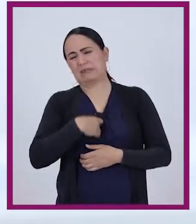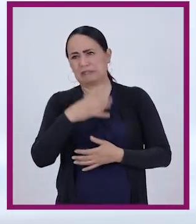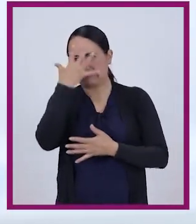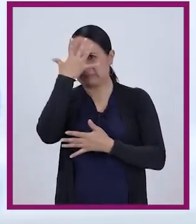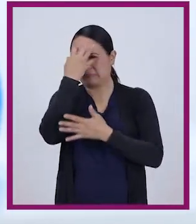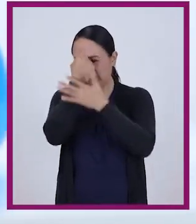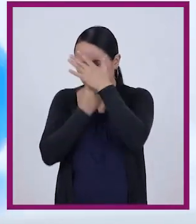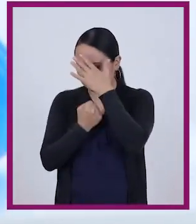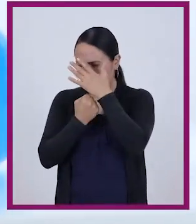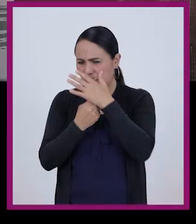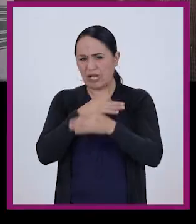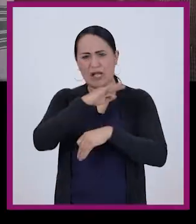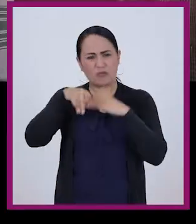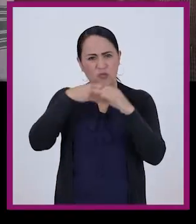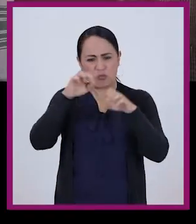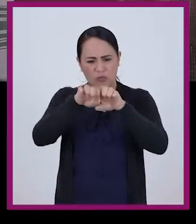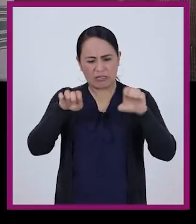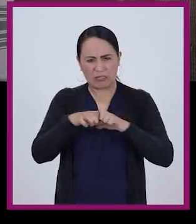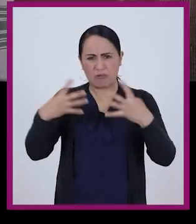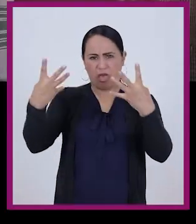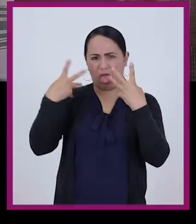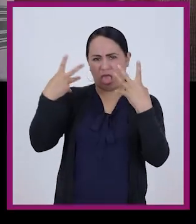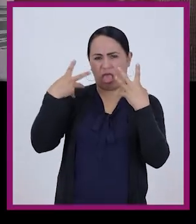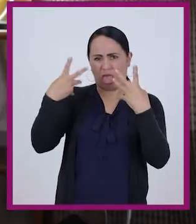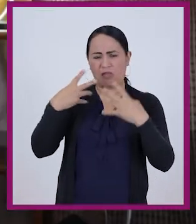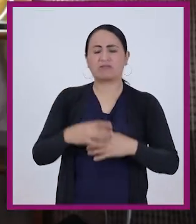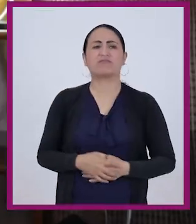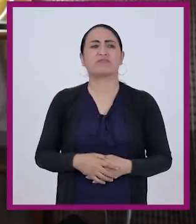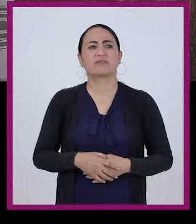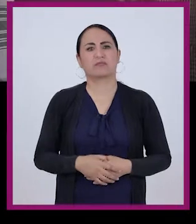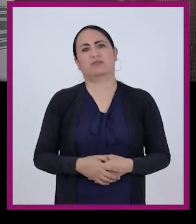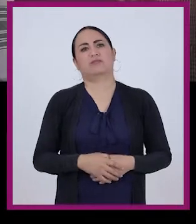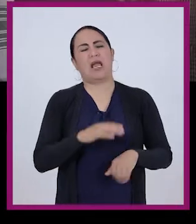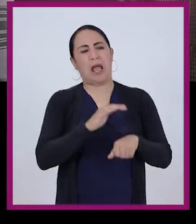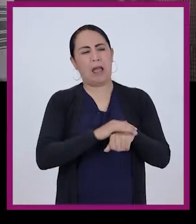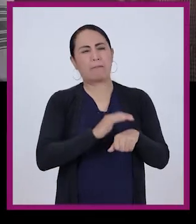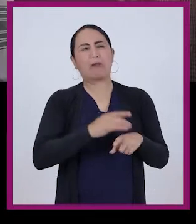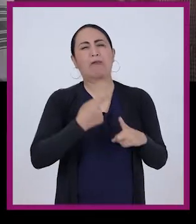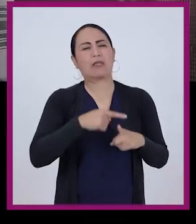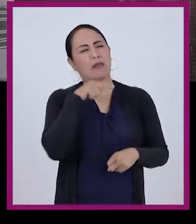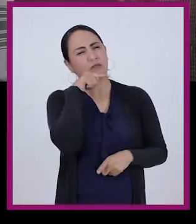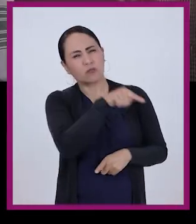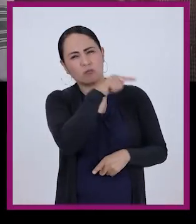agua? ¡Qué perroso! Y pues nos regañaron a todos.